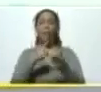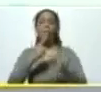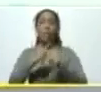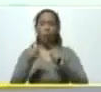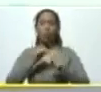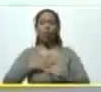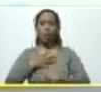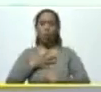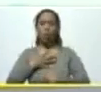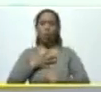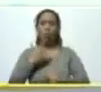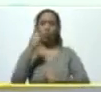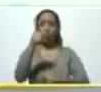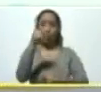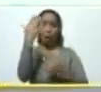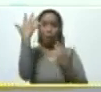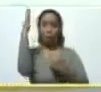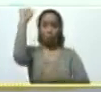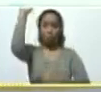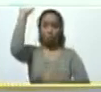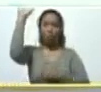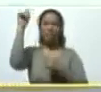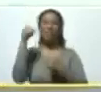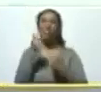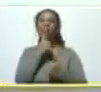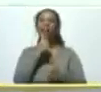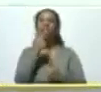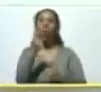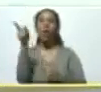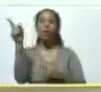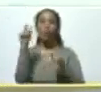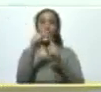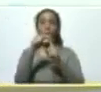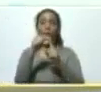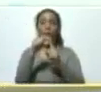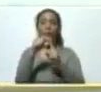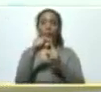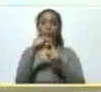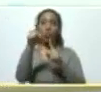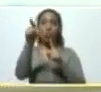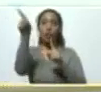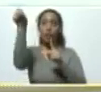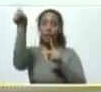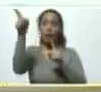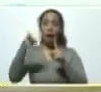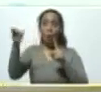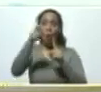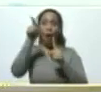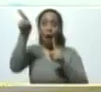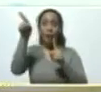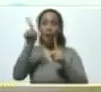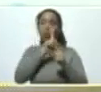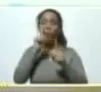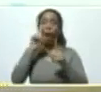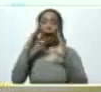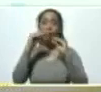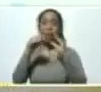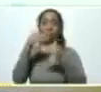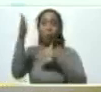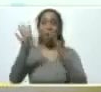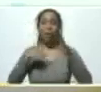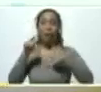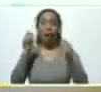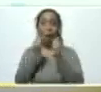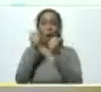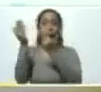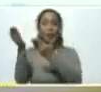podemos hablar. Levanta la mano. ¿Quién dijo eso? Allá. Escalona, búscame para hablar después del acto con ella,